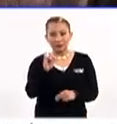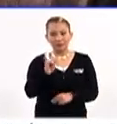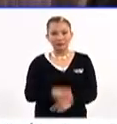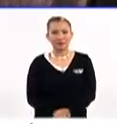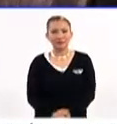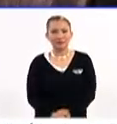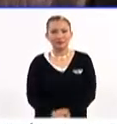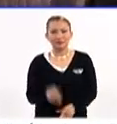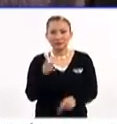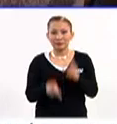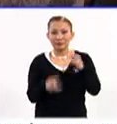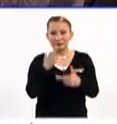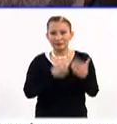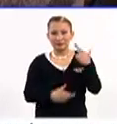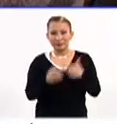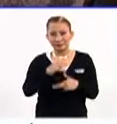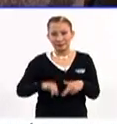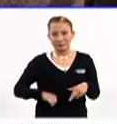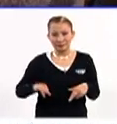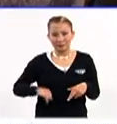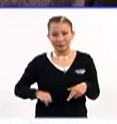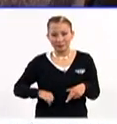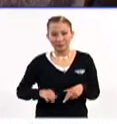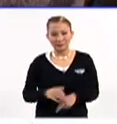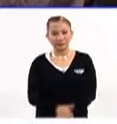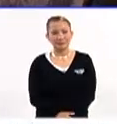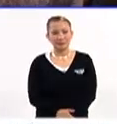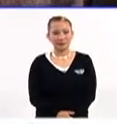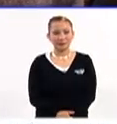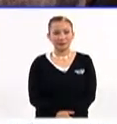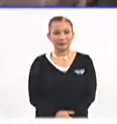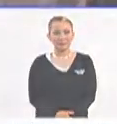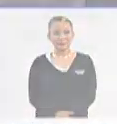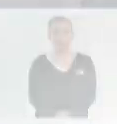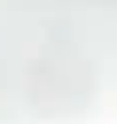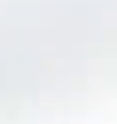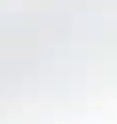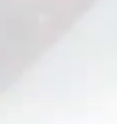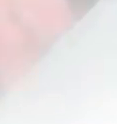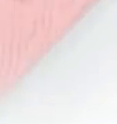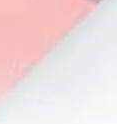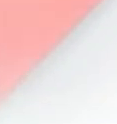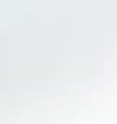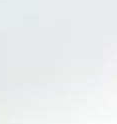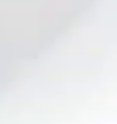que sí. Una breve pausa y volvemos con esta interesantísima charla, no se la pierdan.